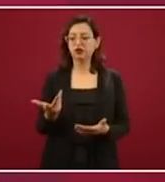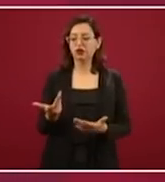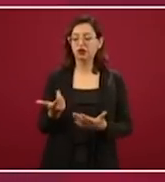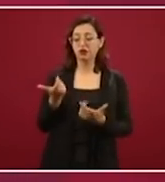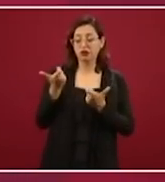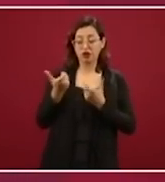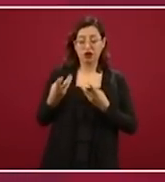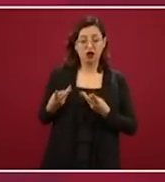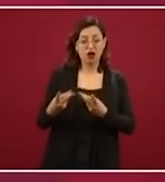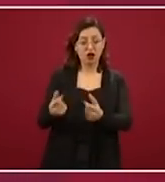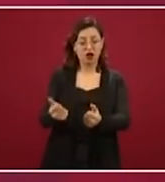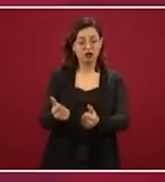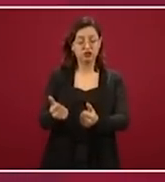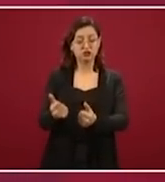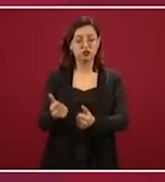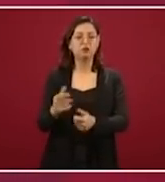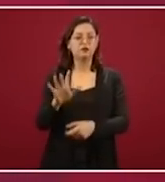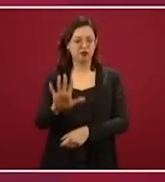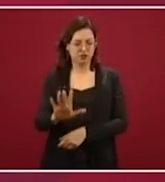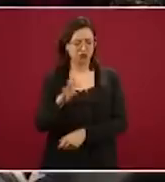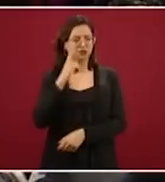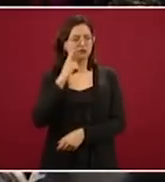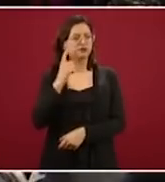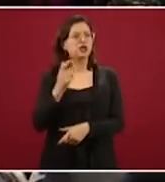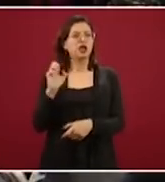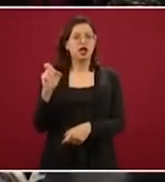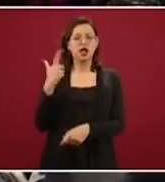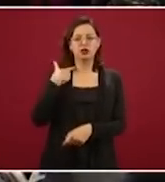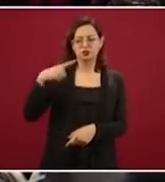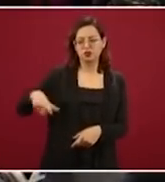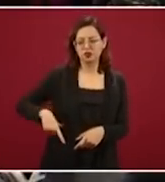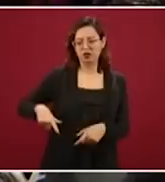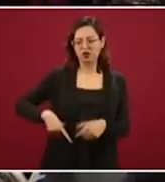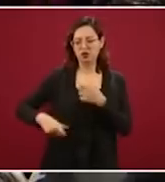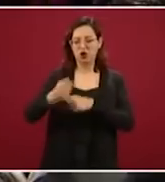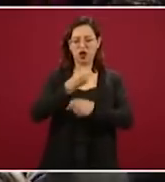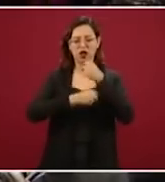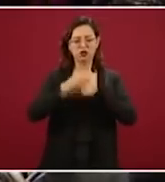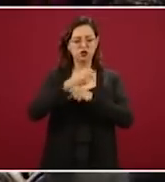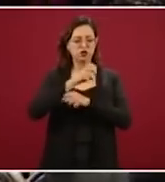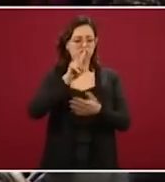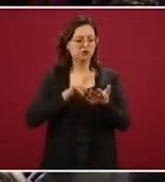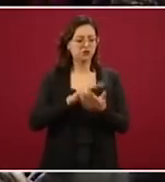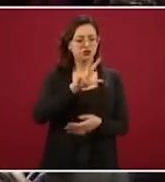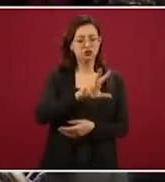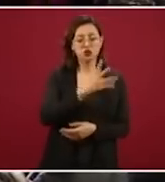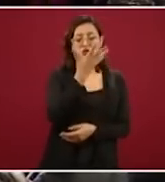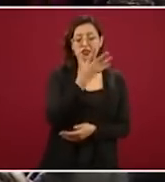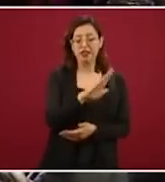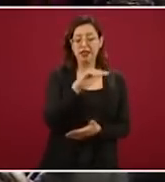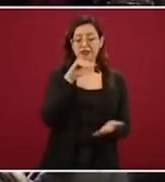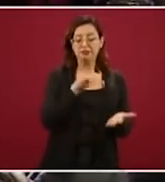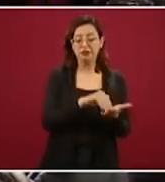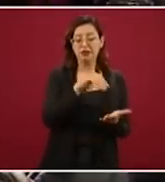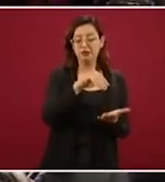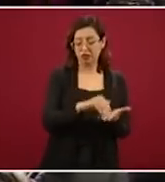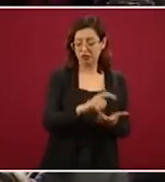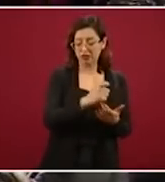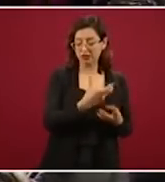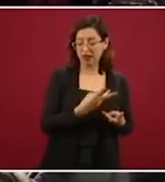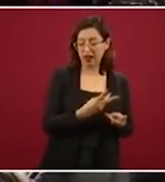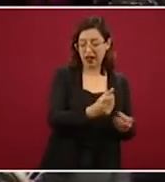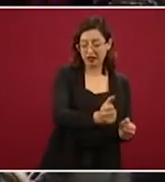oficialmente. En el 18 fueron 10 mil millones, ya el año